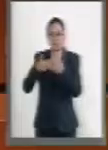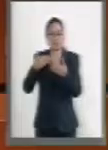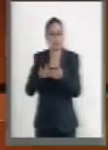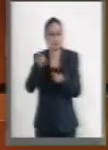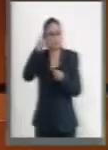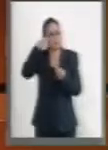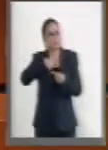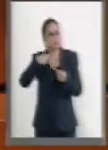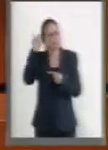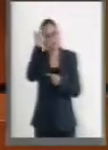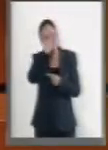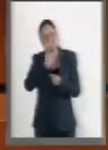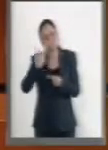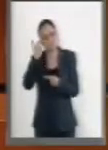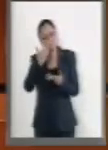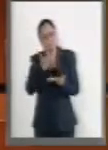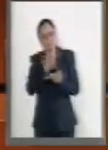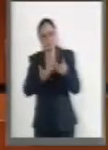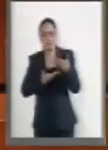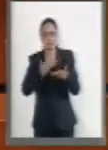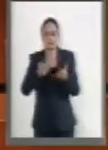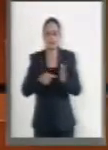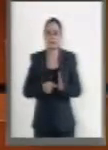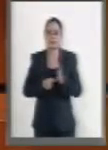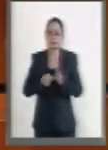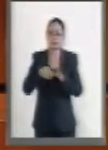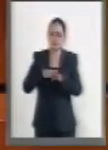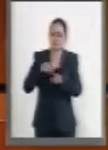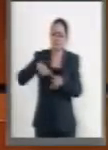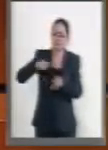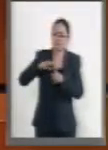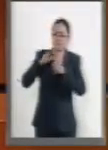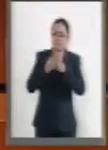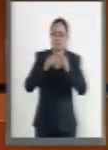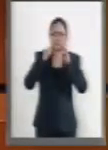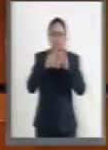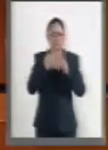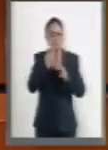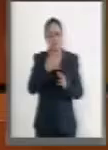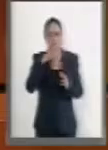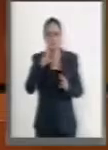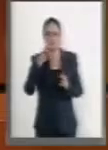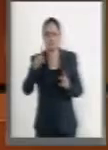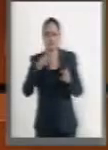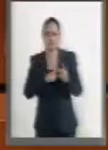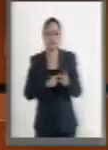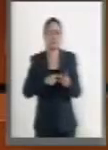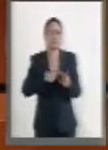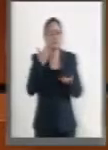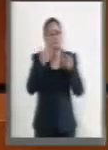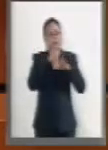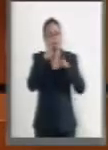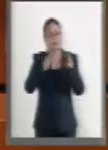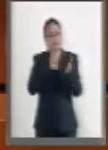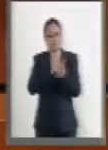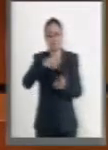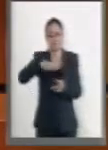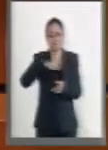decisiones que tomemos sobre los dictámenes remitidos por las Comisiones Unidas de Hacienda y de Estudios Legislativos,